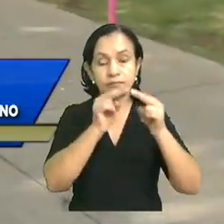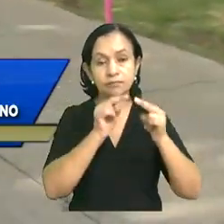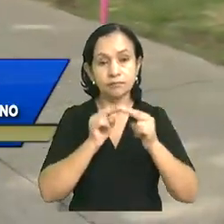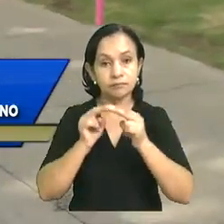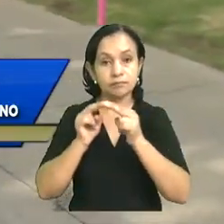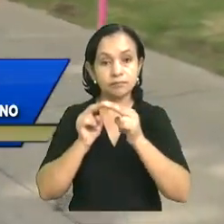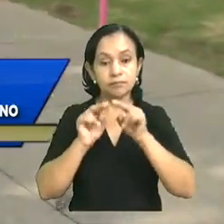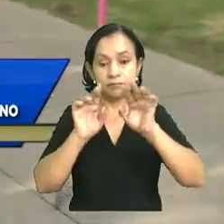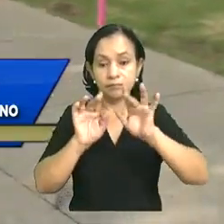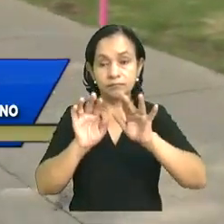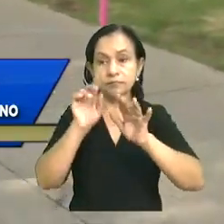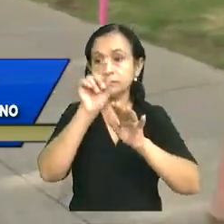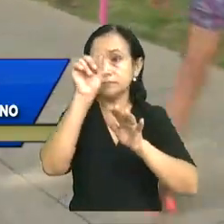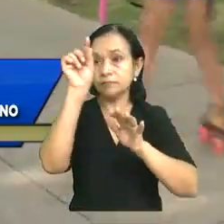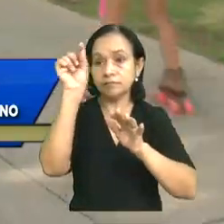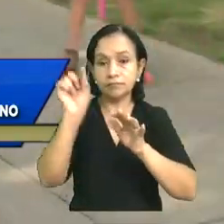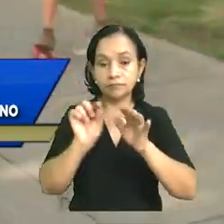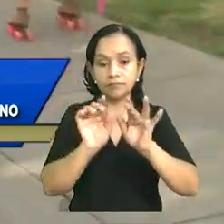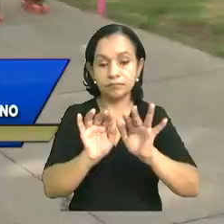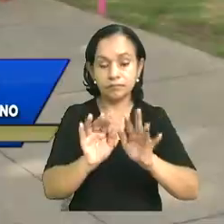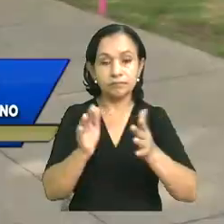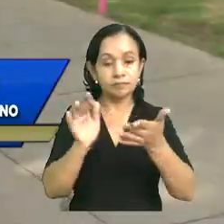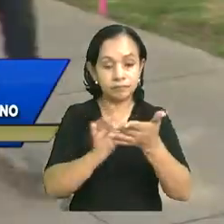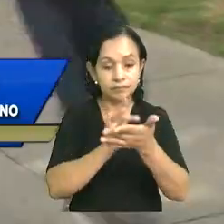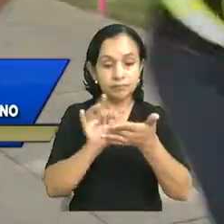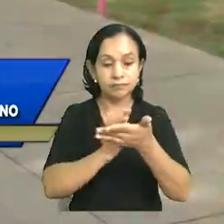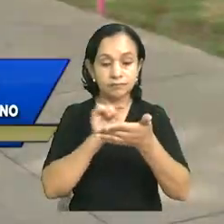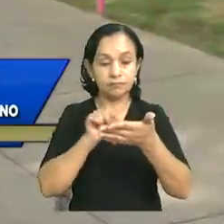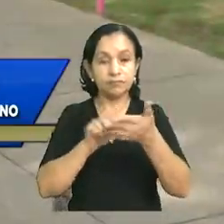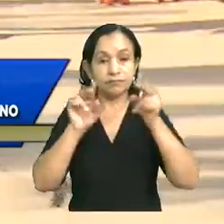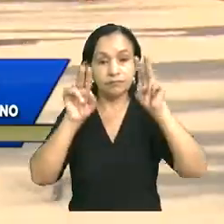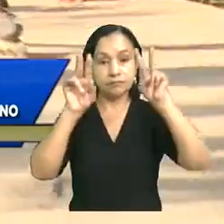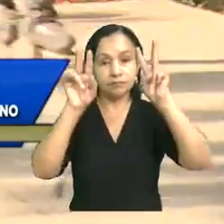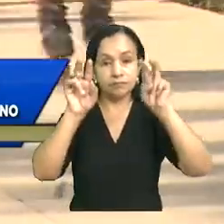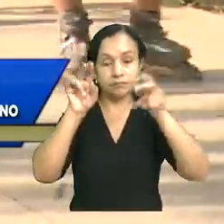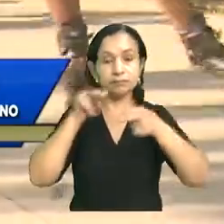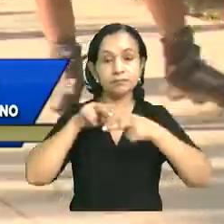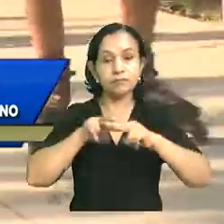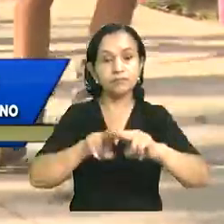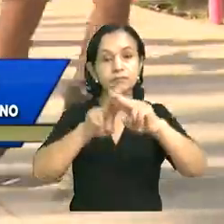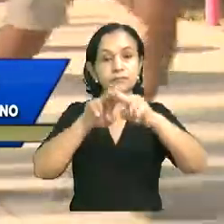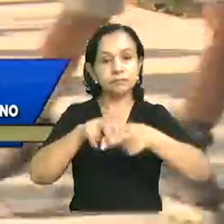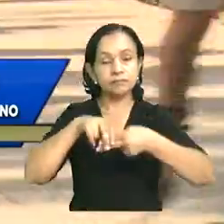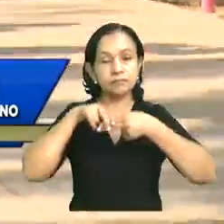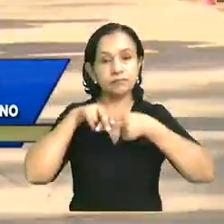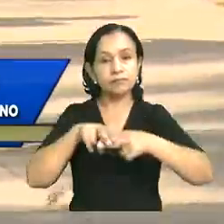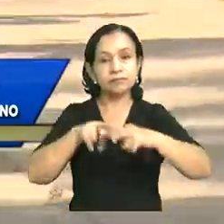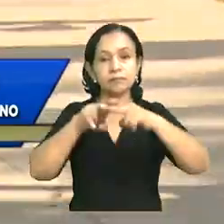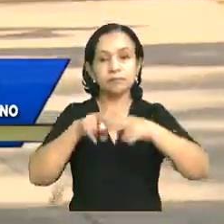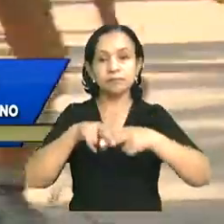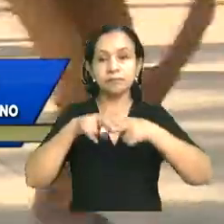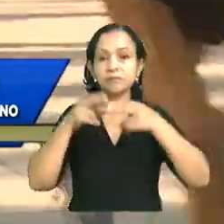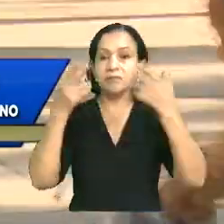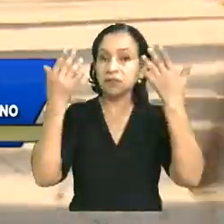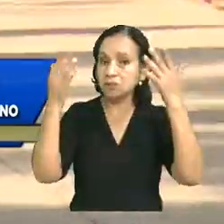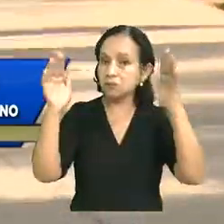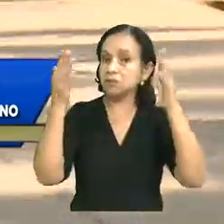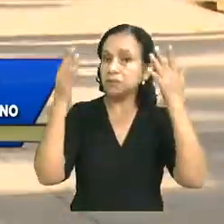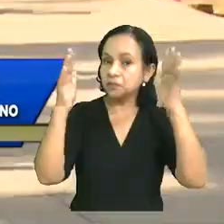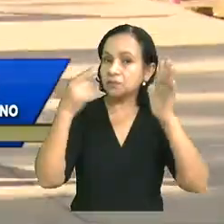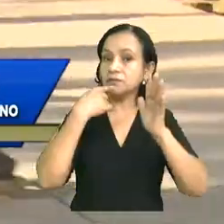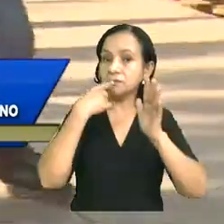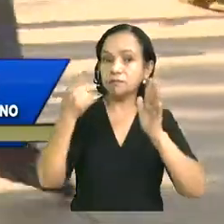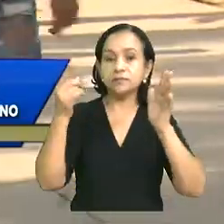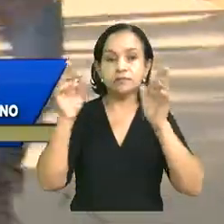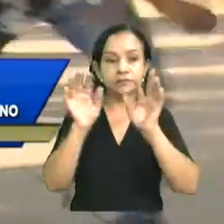tecnología. Entonces, este tema de los parques ha sido aplaudido